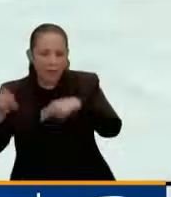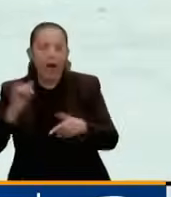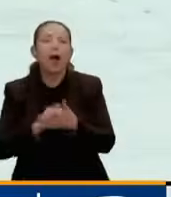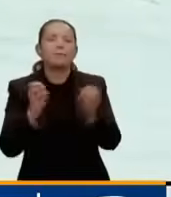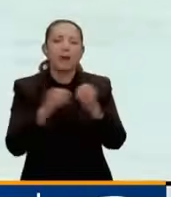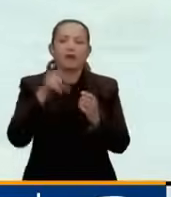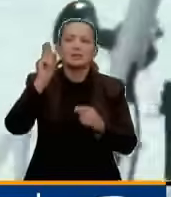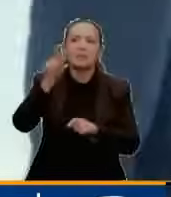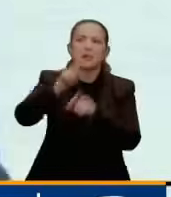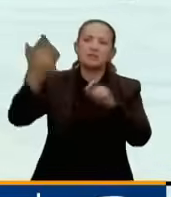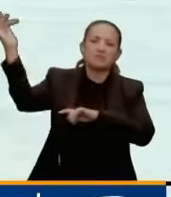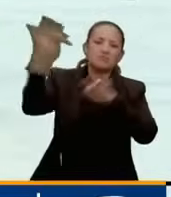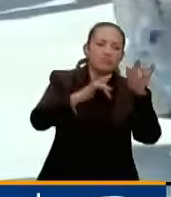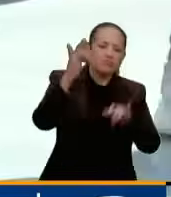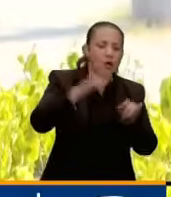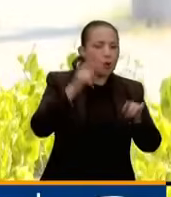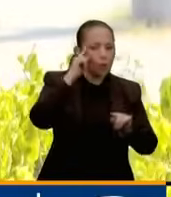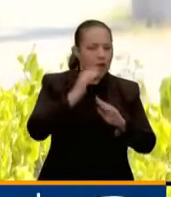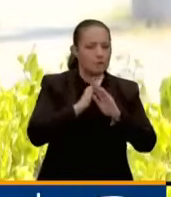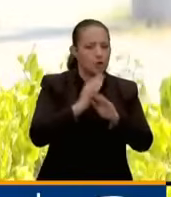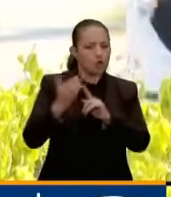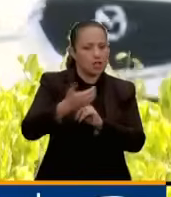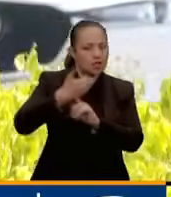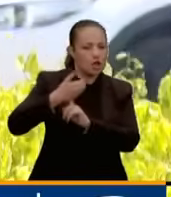los delincuentes.